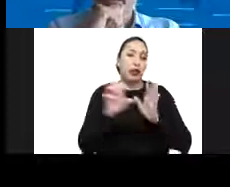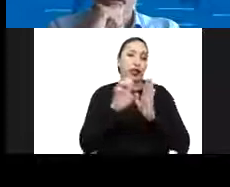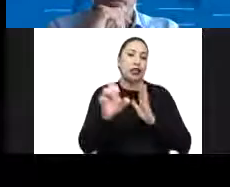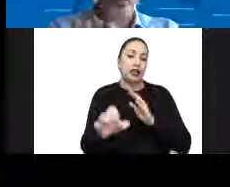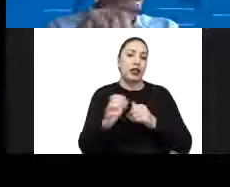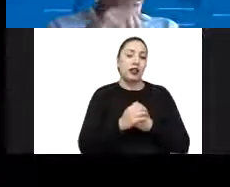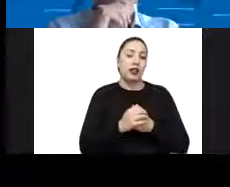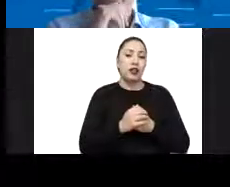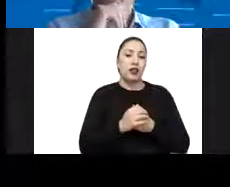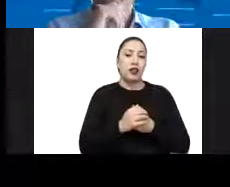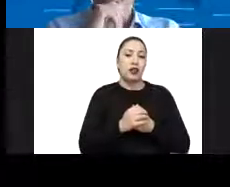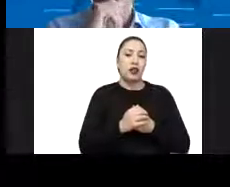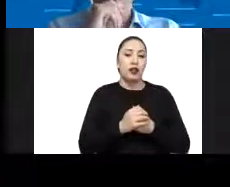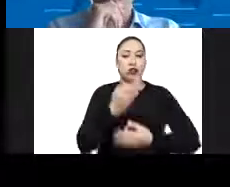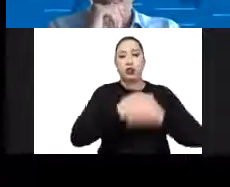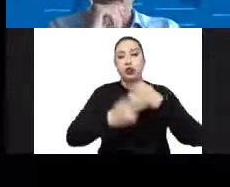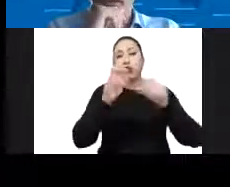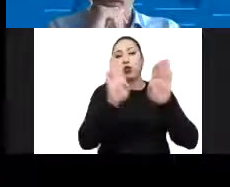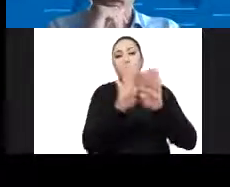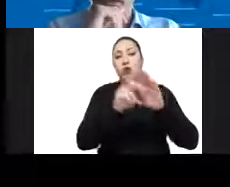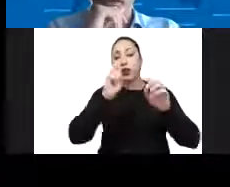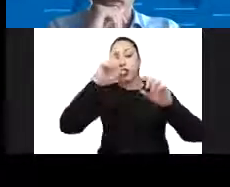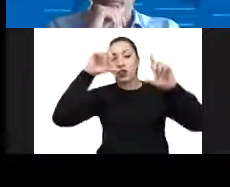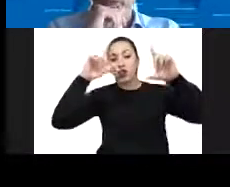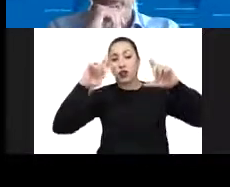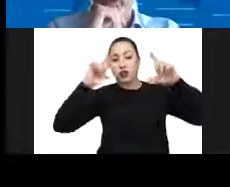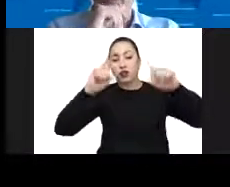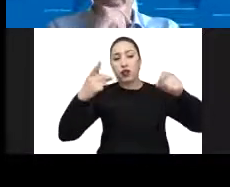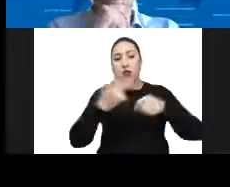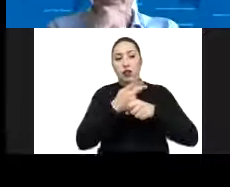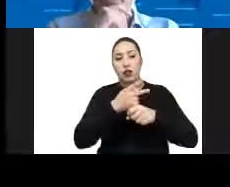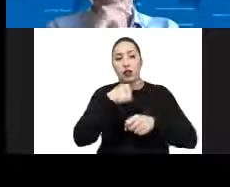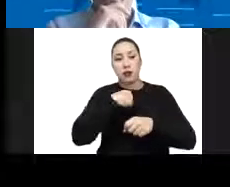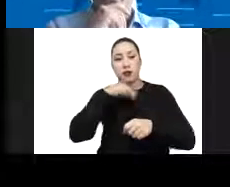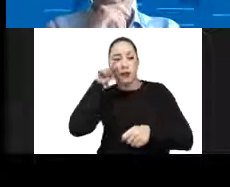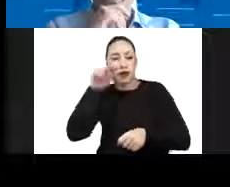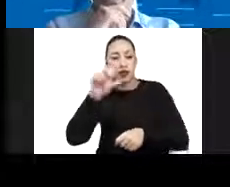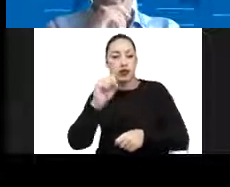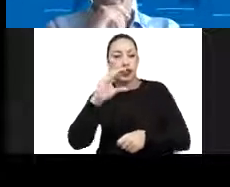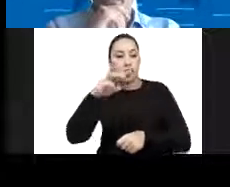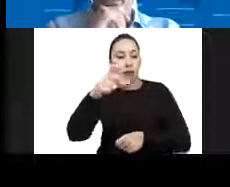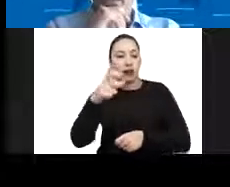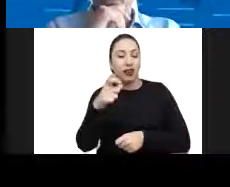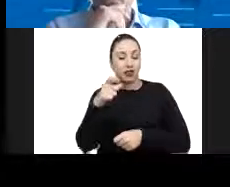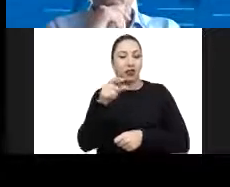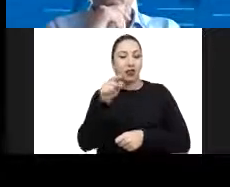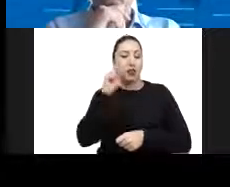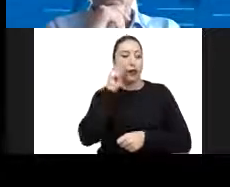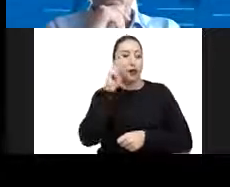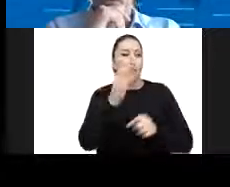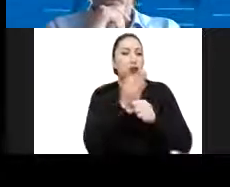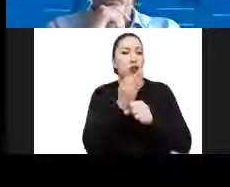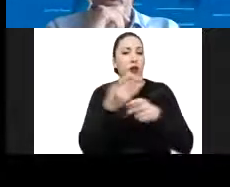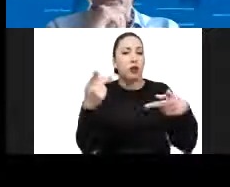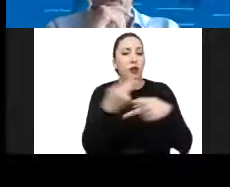en realidad es una foto de una de las cuentas mías de SACMEX, en donde aquí vemos algo que es muy importante